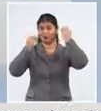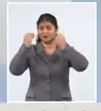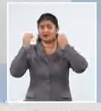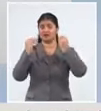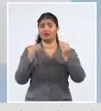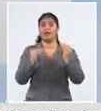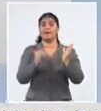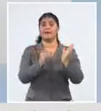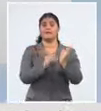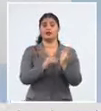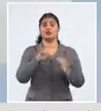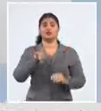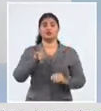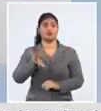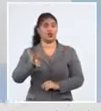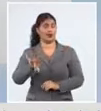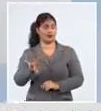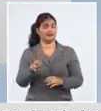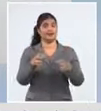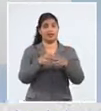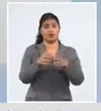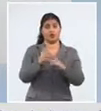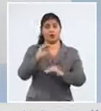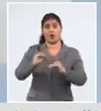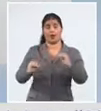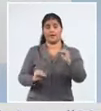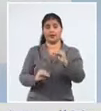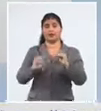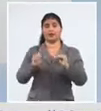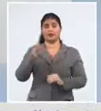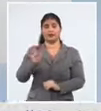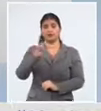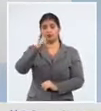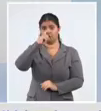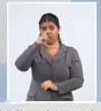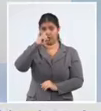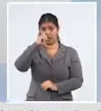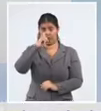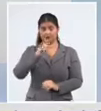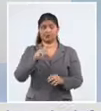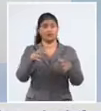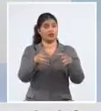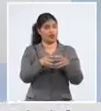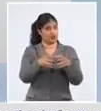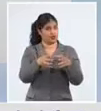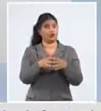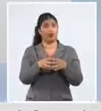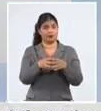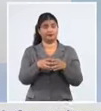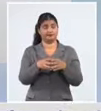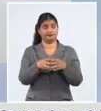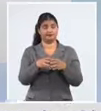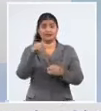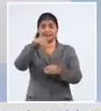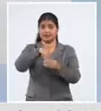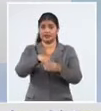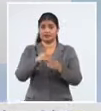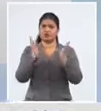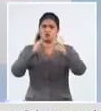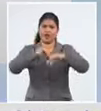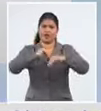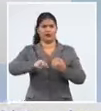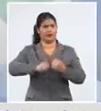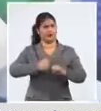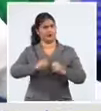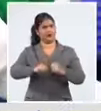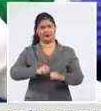1915 ayer, el 19,6% de todos los diagnosticados en nuestro país. De